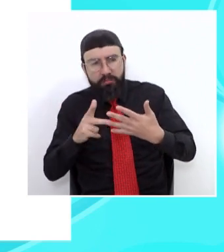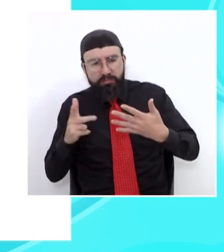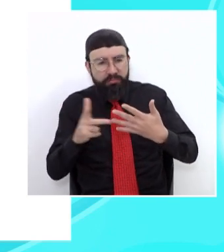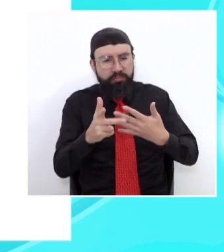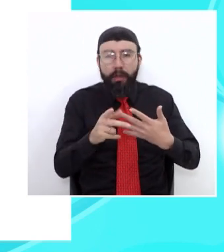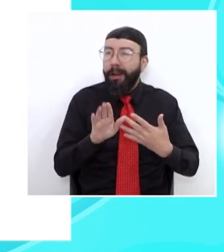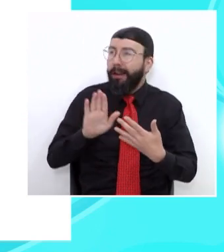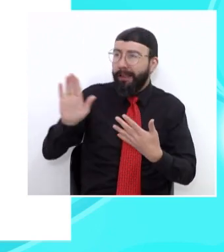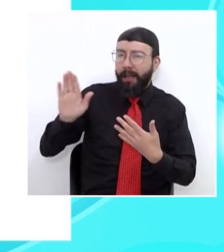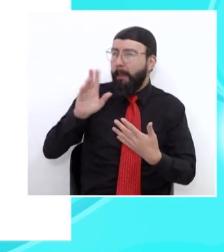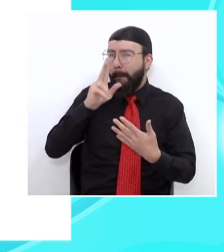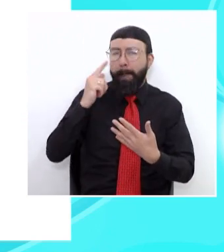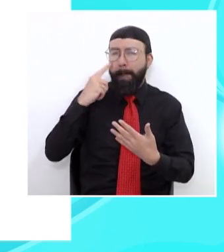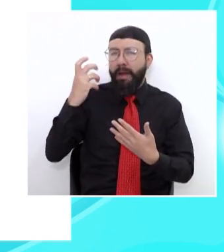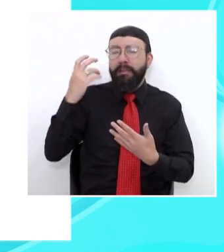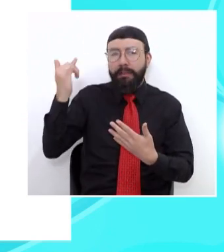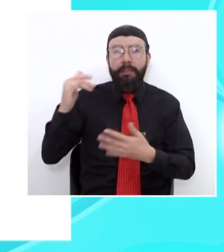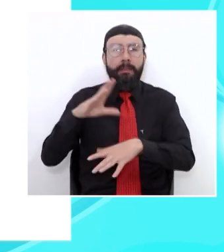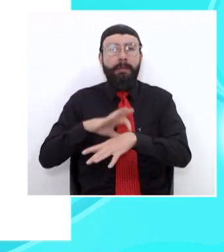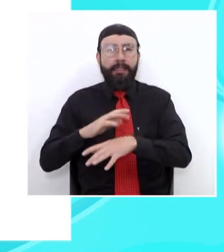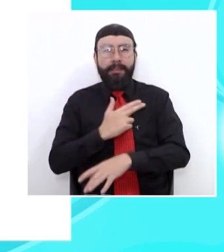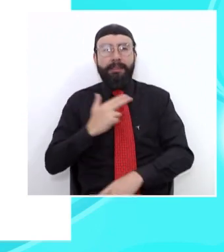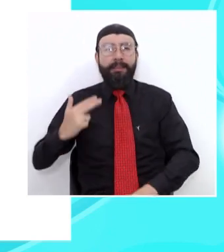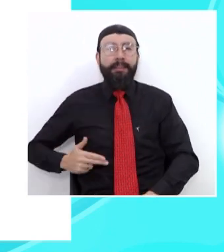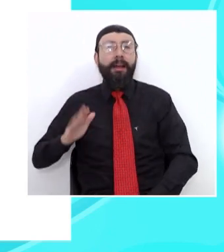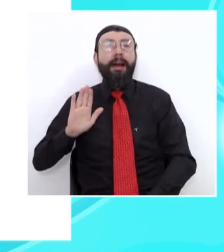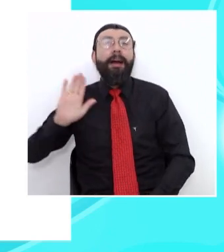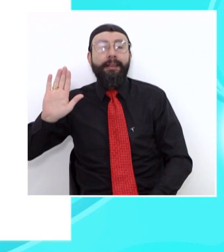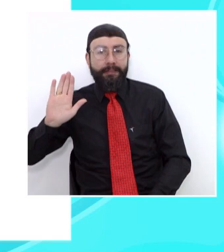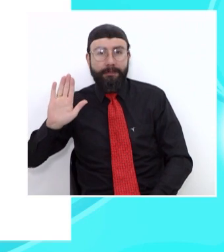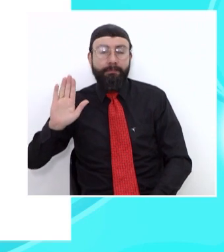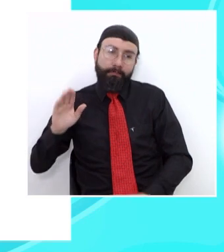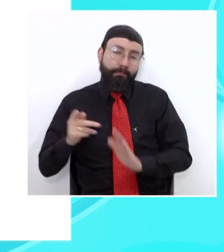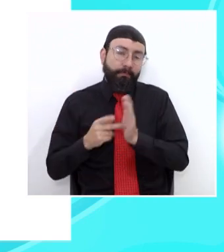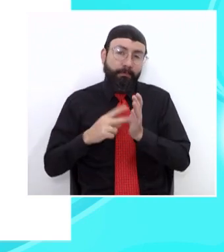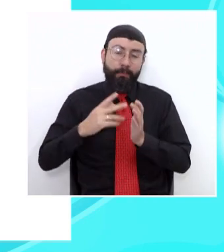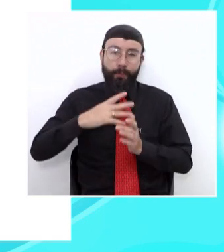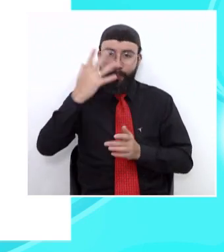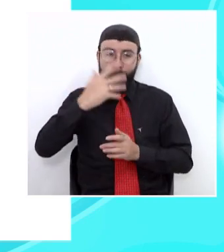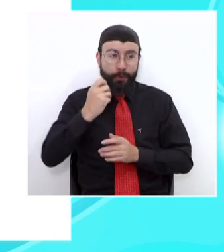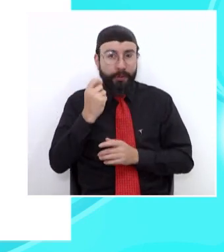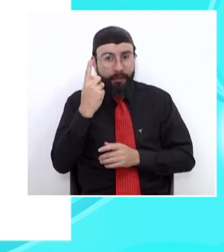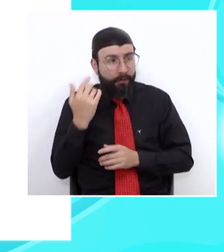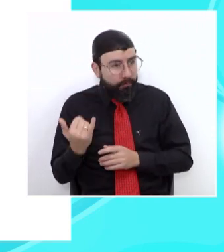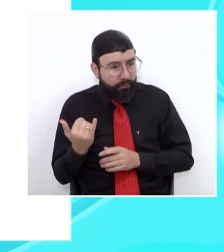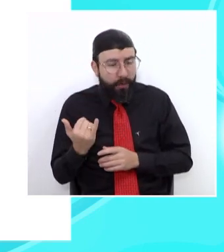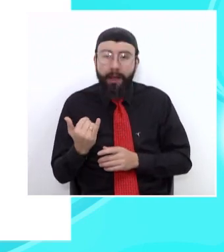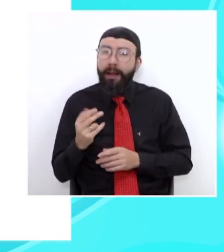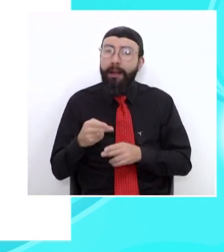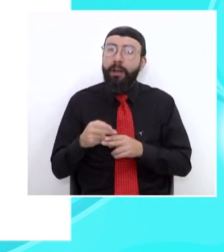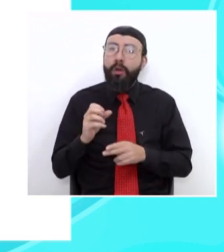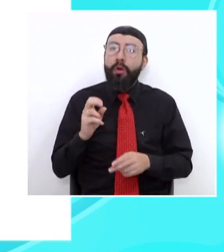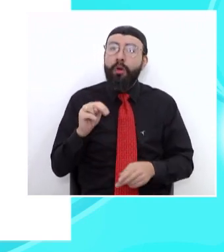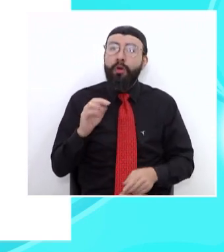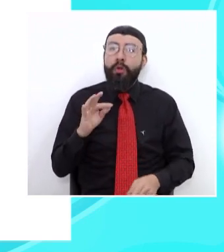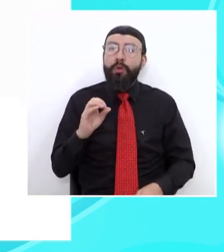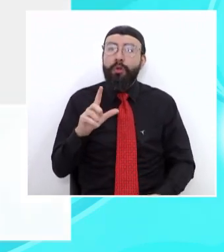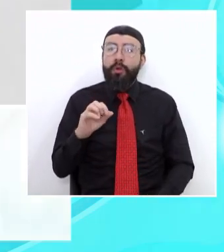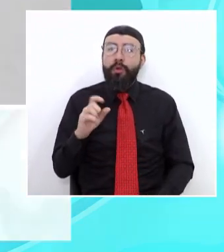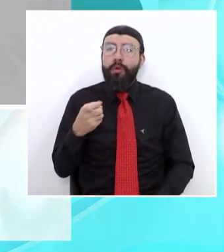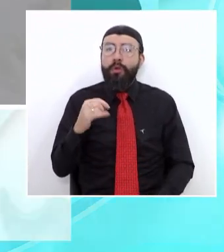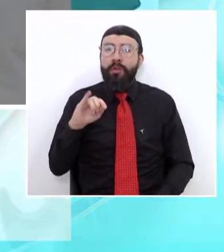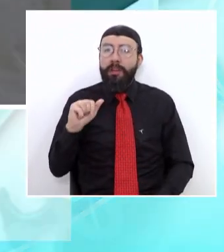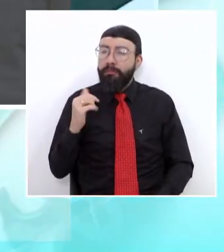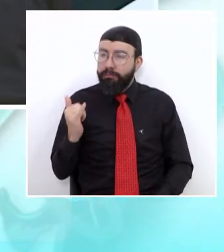medicina tradicional china. Entonces es muy bonito entender que desde la parte de la odontología, cuando yo voy a un